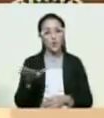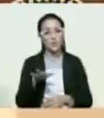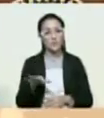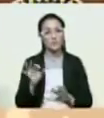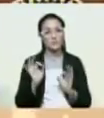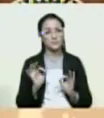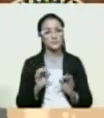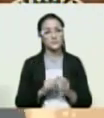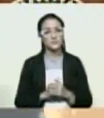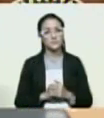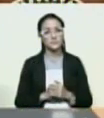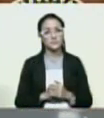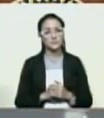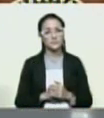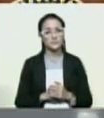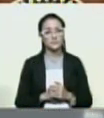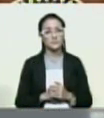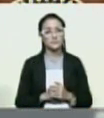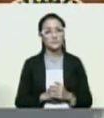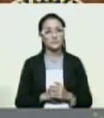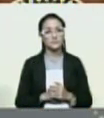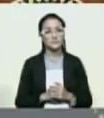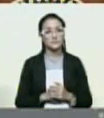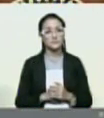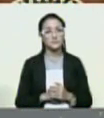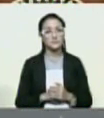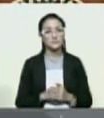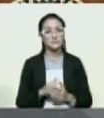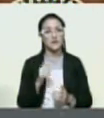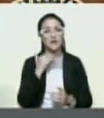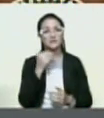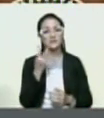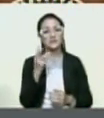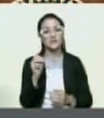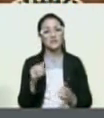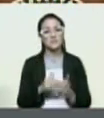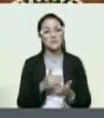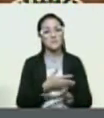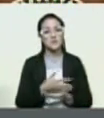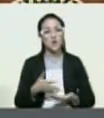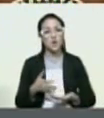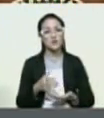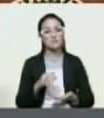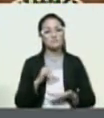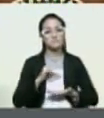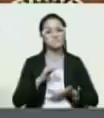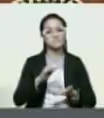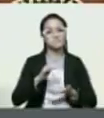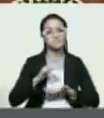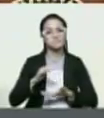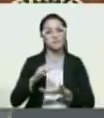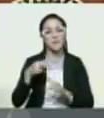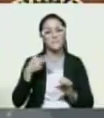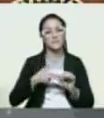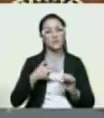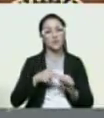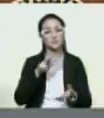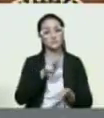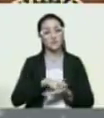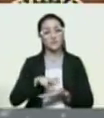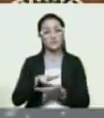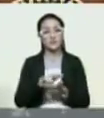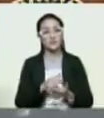al ente emisor el cual consta de casi 30 mil millones de barriles de petróleo certificados en